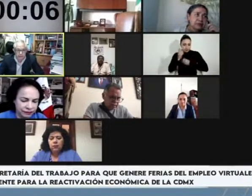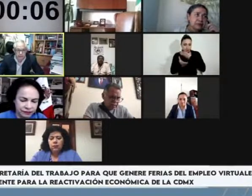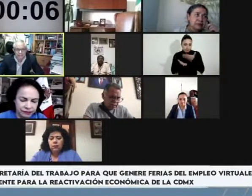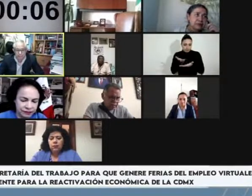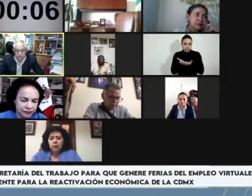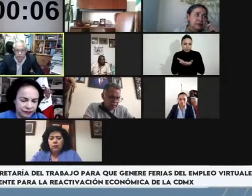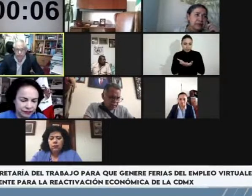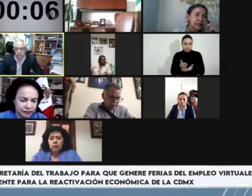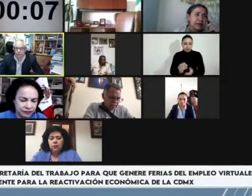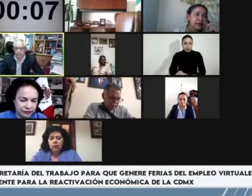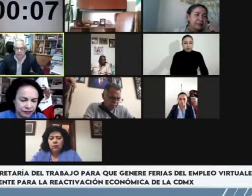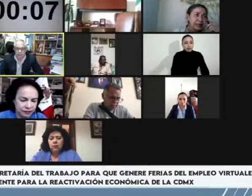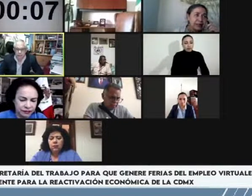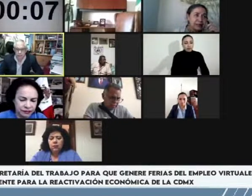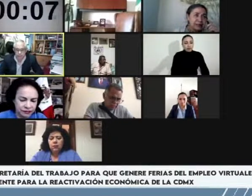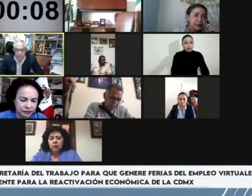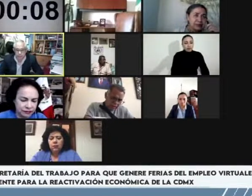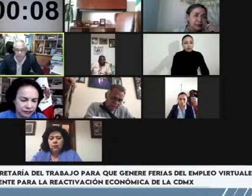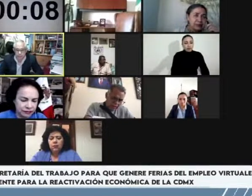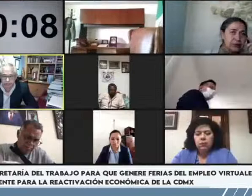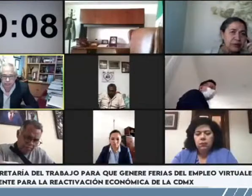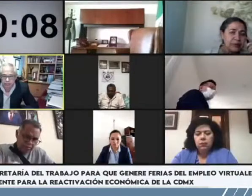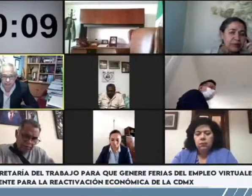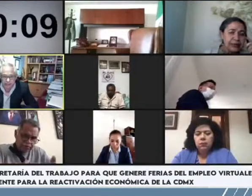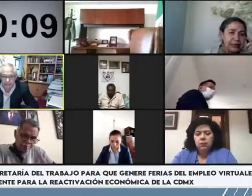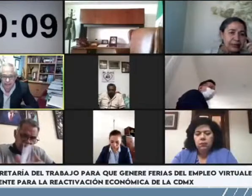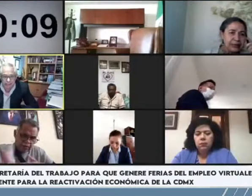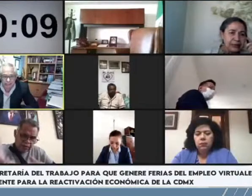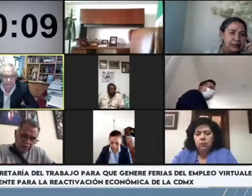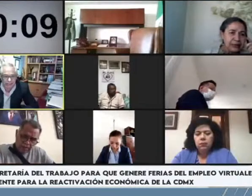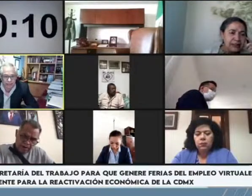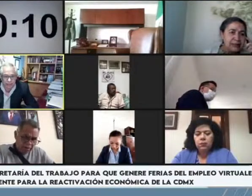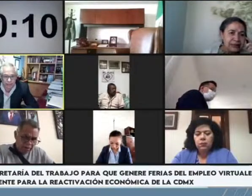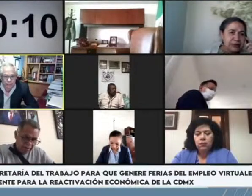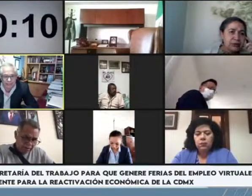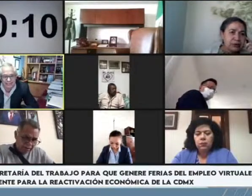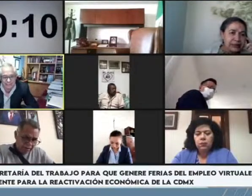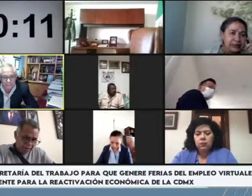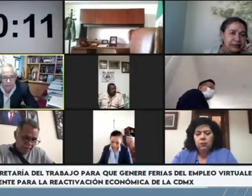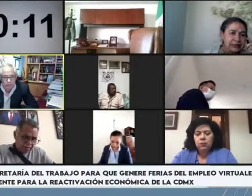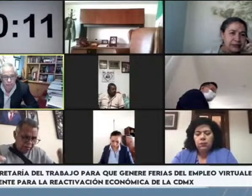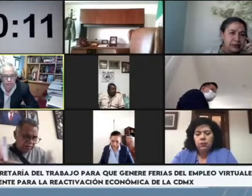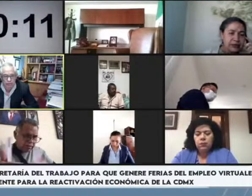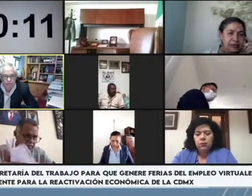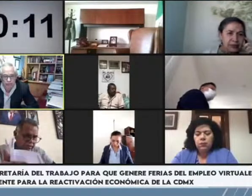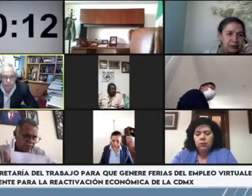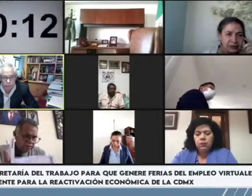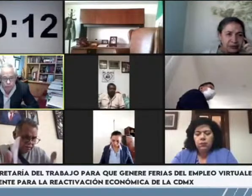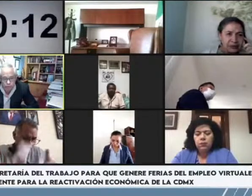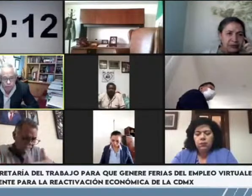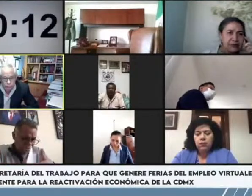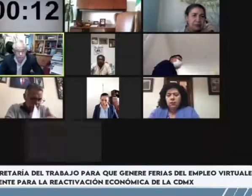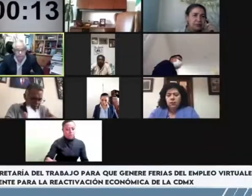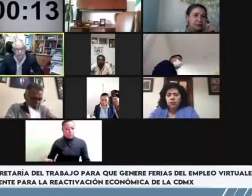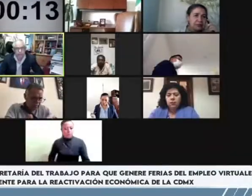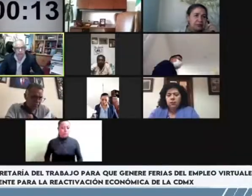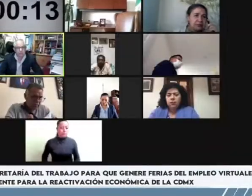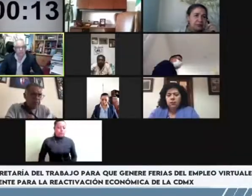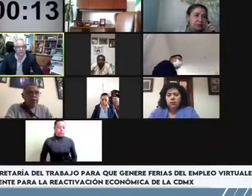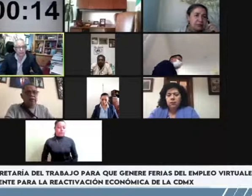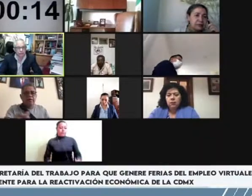aceptó la proposición de la diputada Marta Ávila para que no fuera desechado su punto de acuerdo como lo presentó en sus